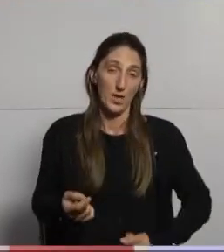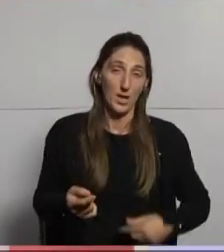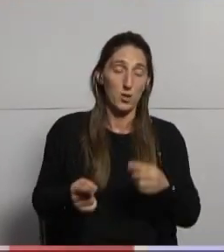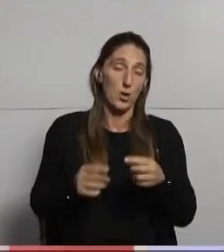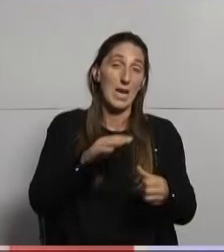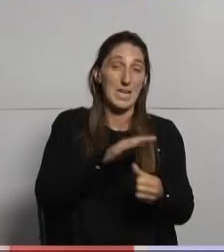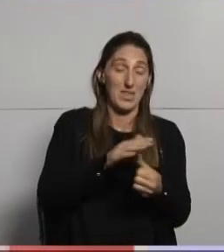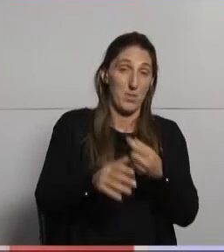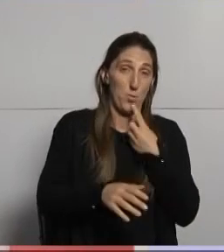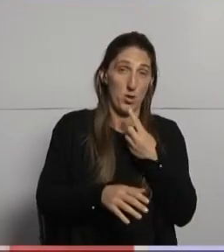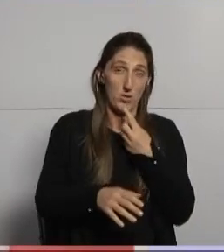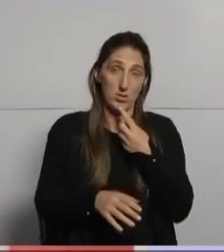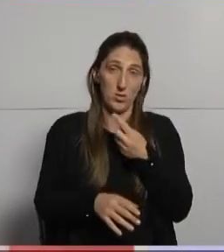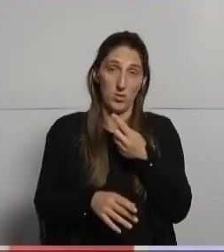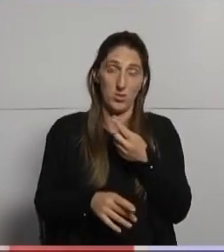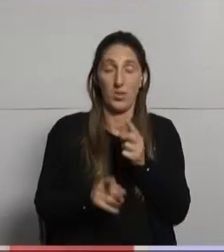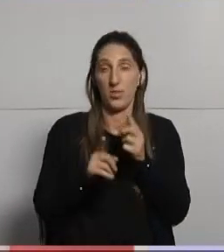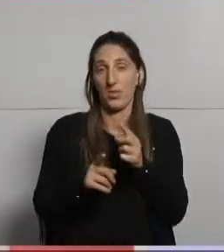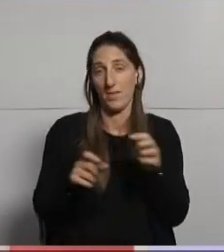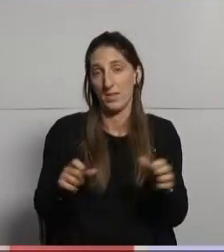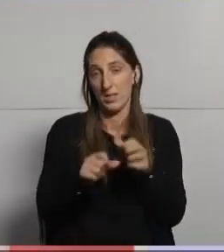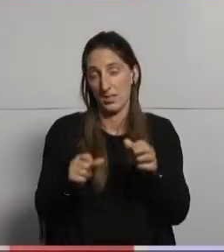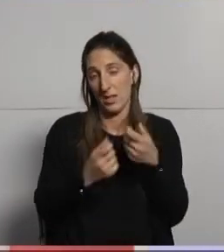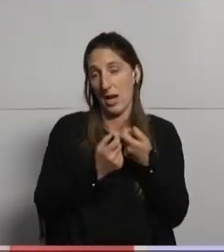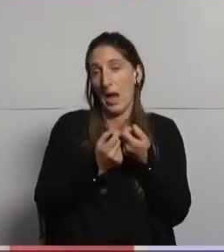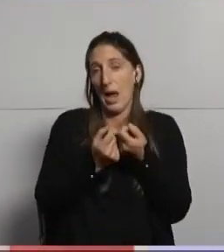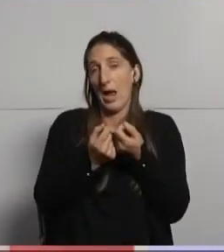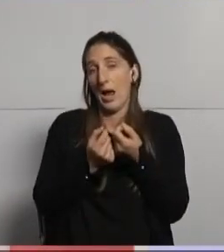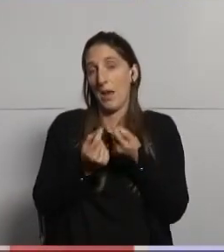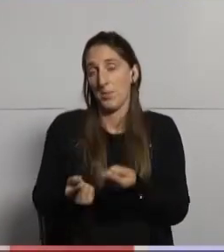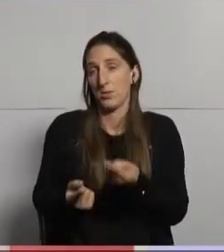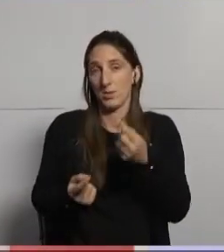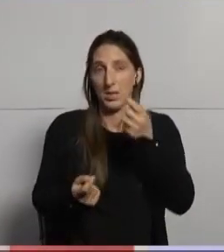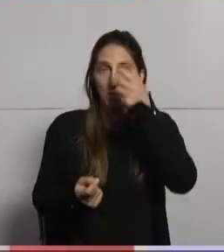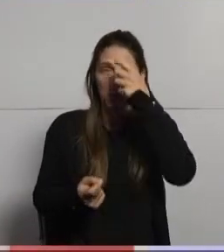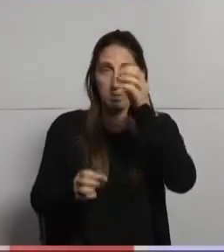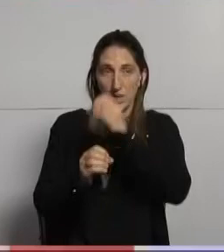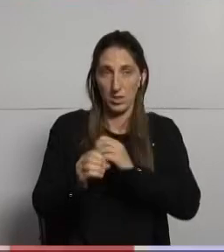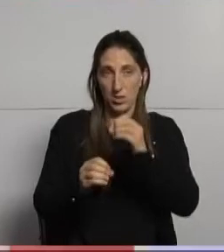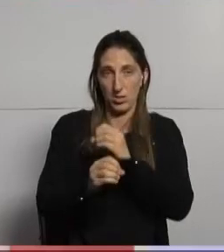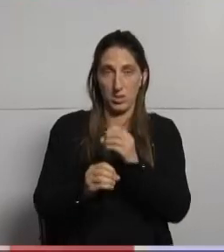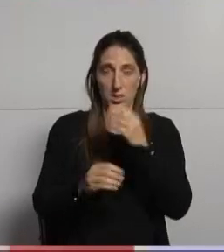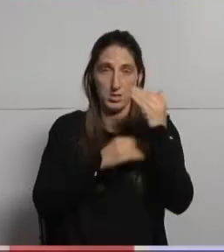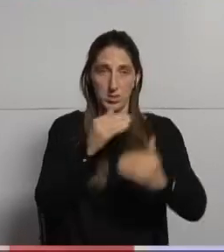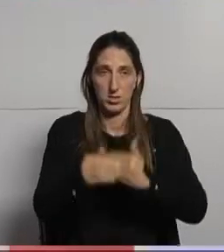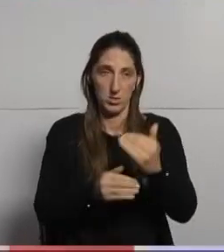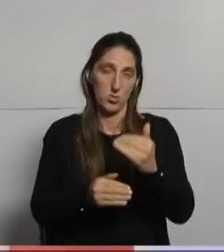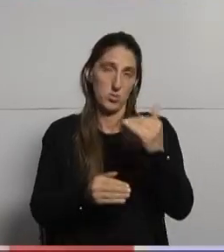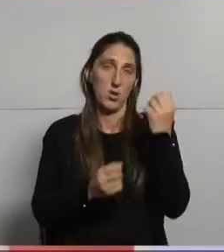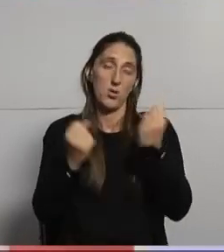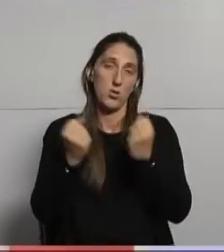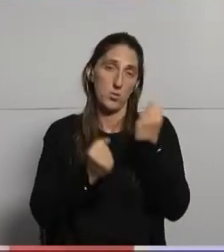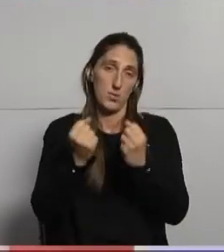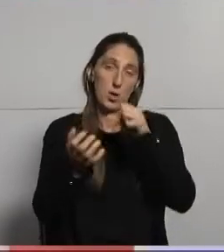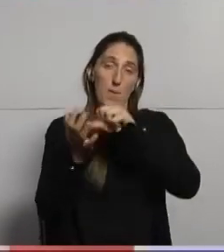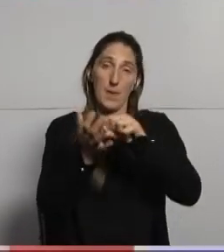líderes políticos tienen que dimensionar correctamente el aporte de las tecnologías en el desarrollo económico de los países, y creemos que ahí